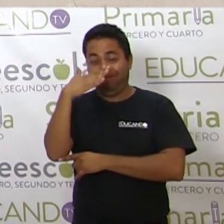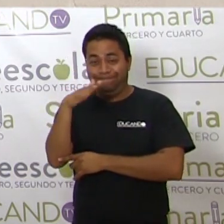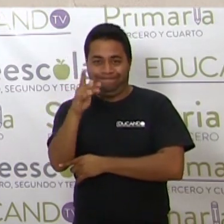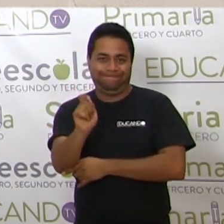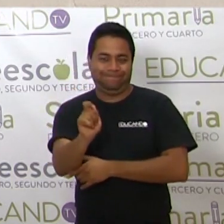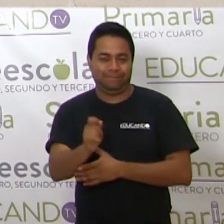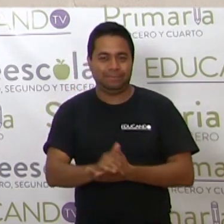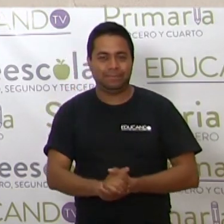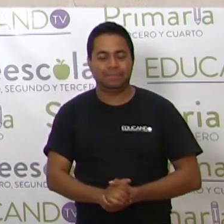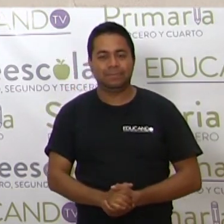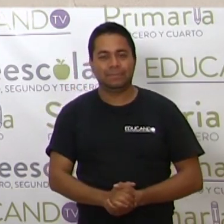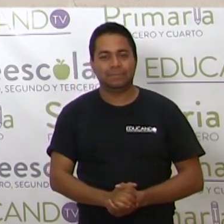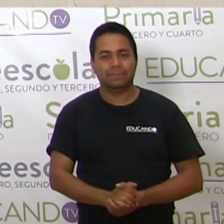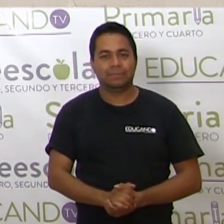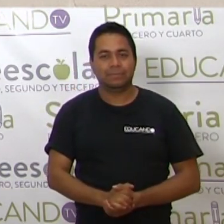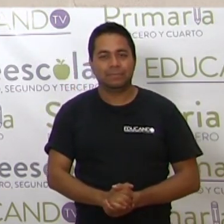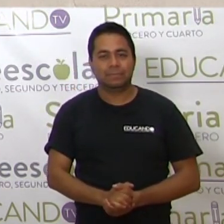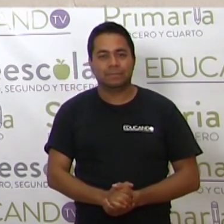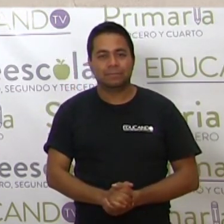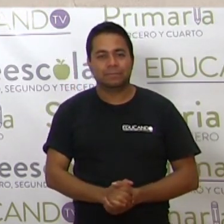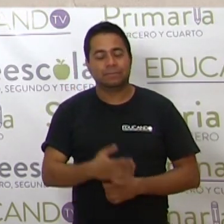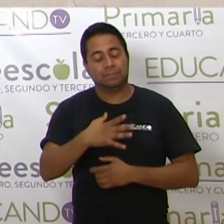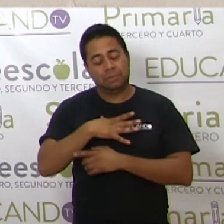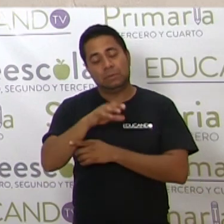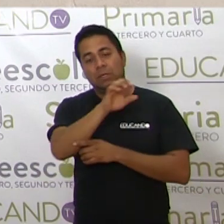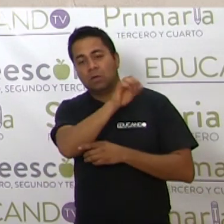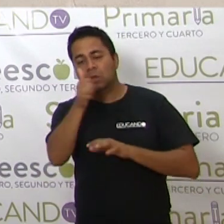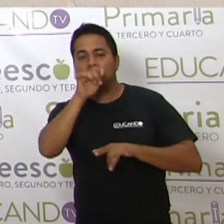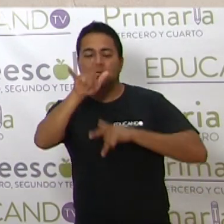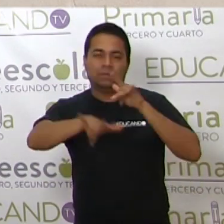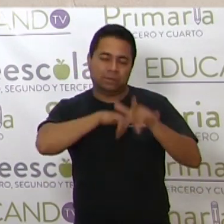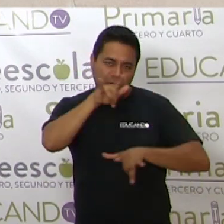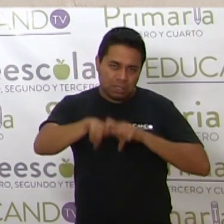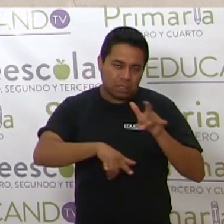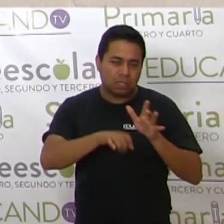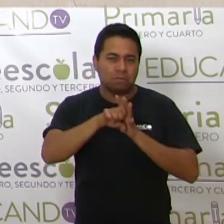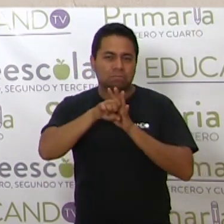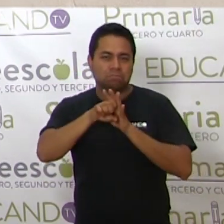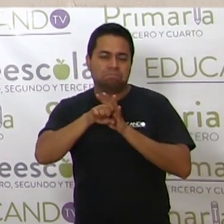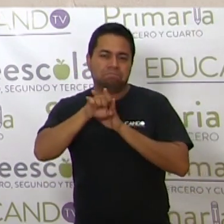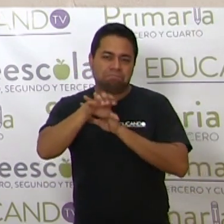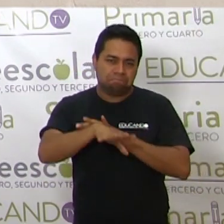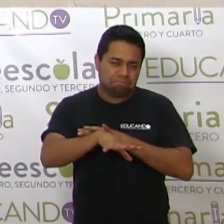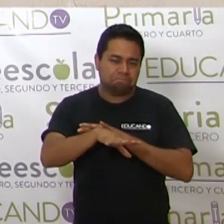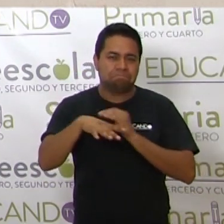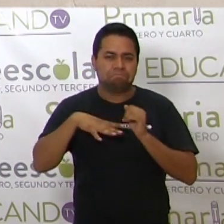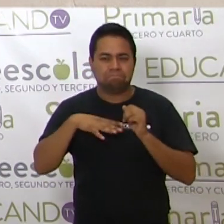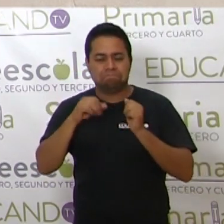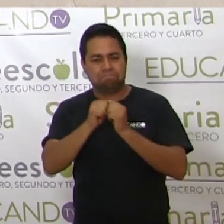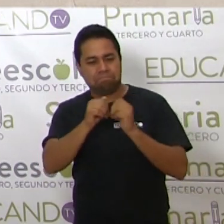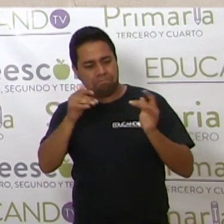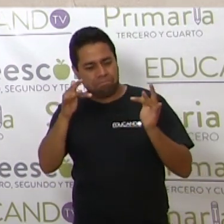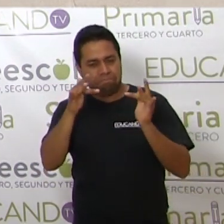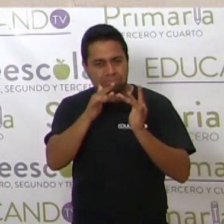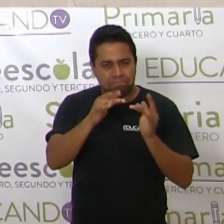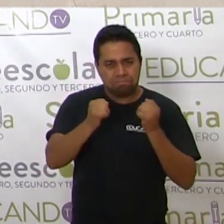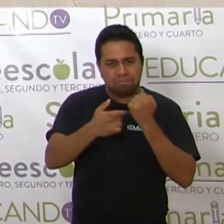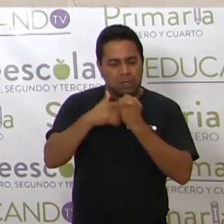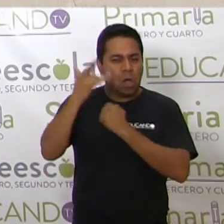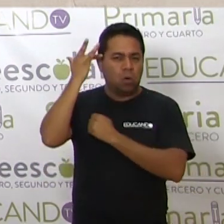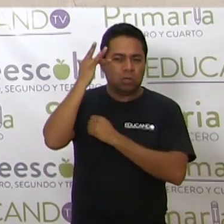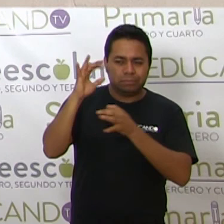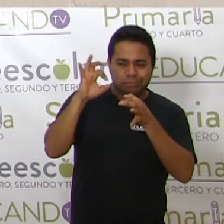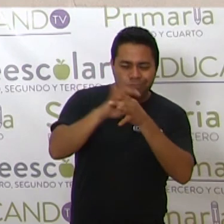y este aunque tenemos otras ferias por ejemplo que coinciden mucho con fiestas patronales de algunos santos